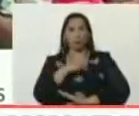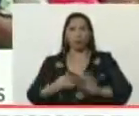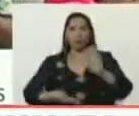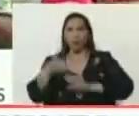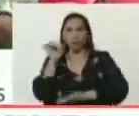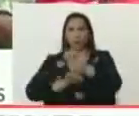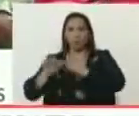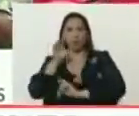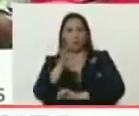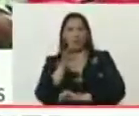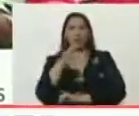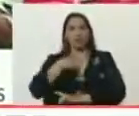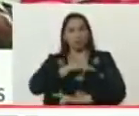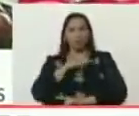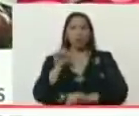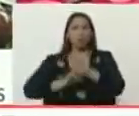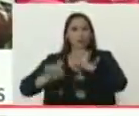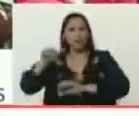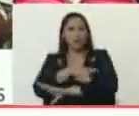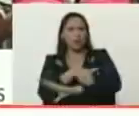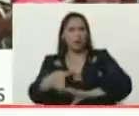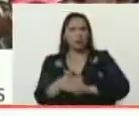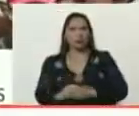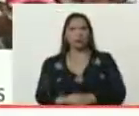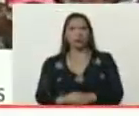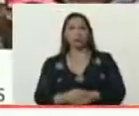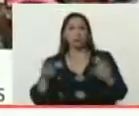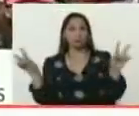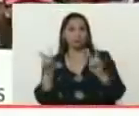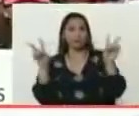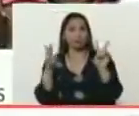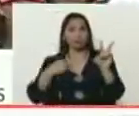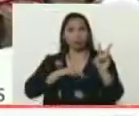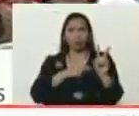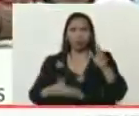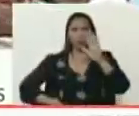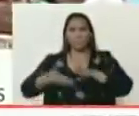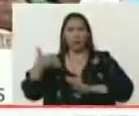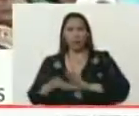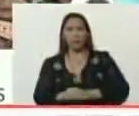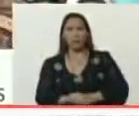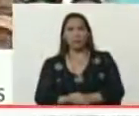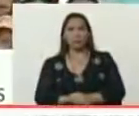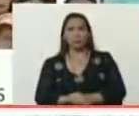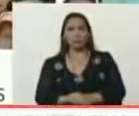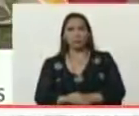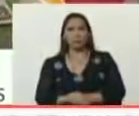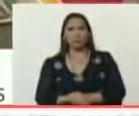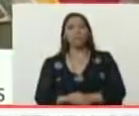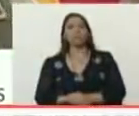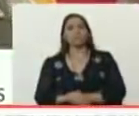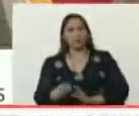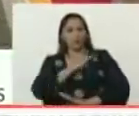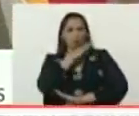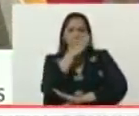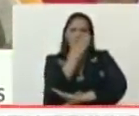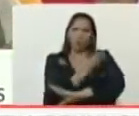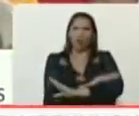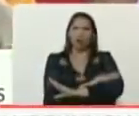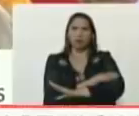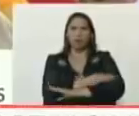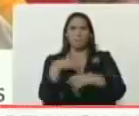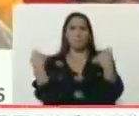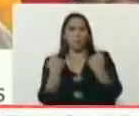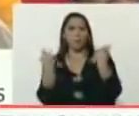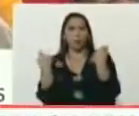defender la patria, nos vamos a la calle, nos vamos a la victoria, nos vamos a la rebelión popular organizada en